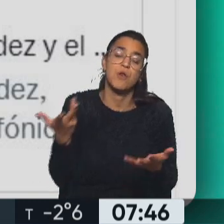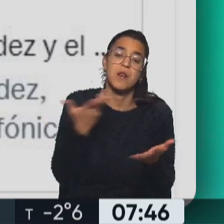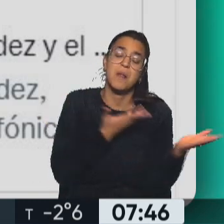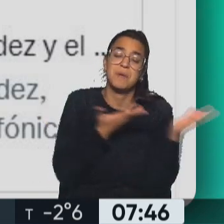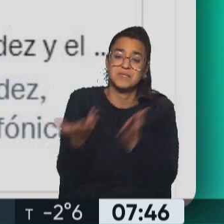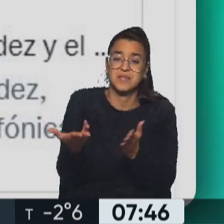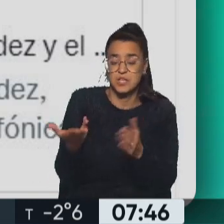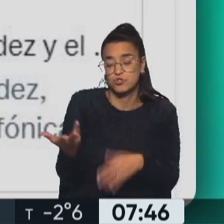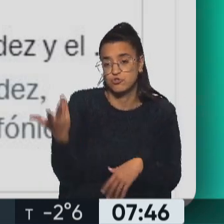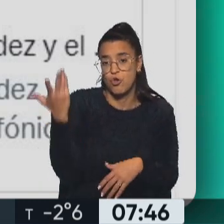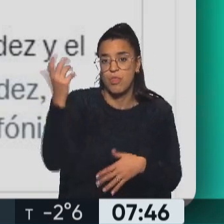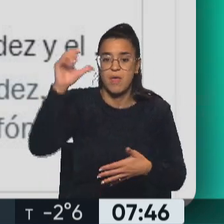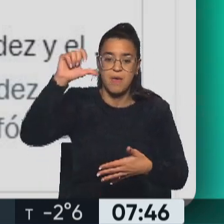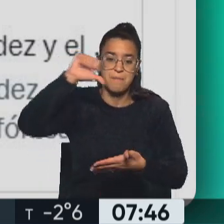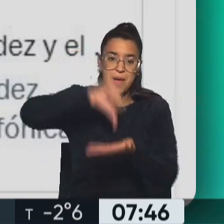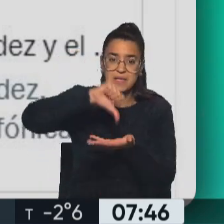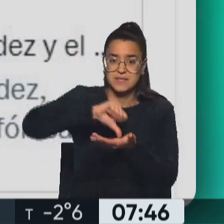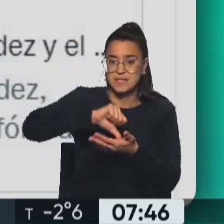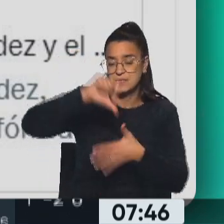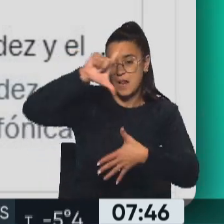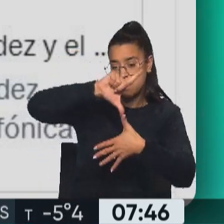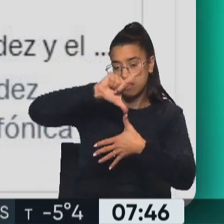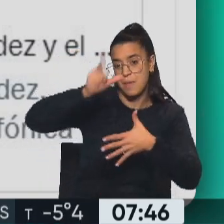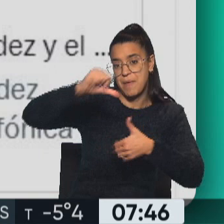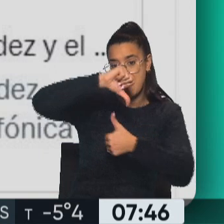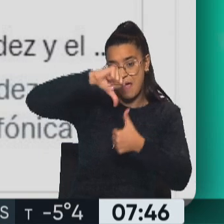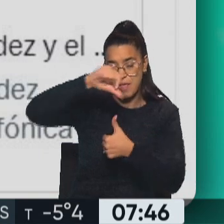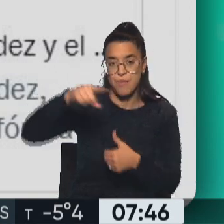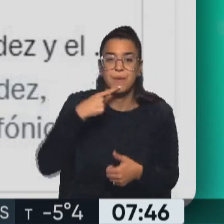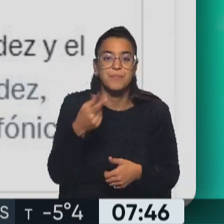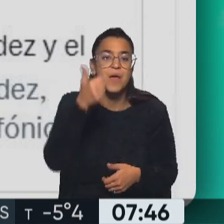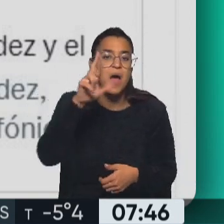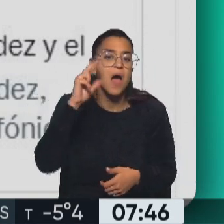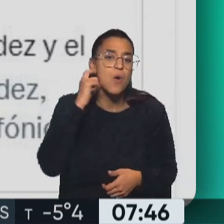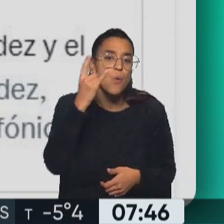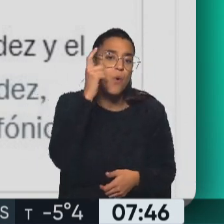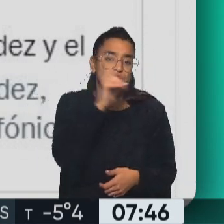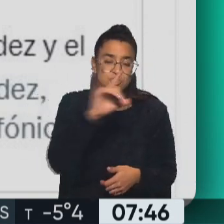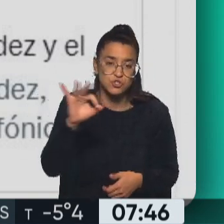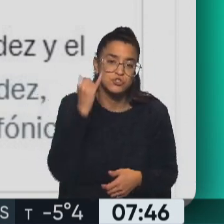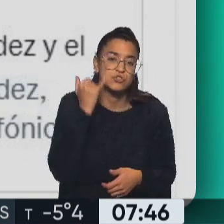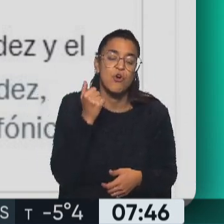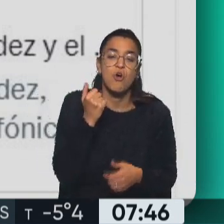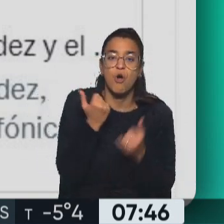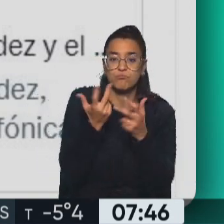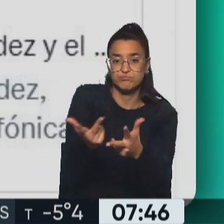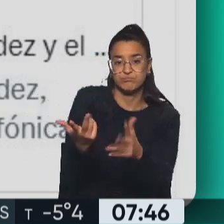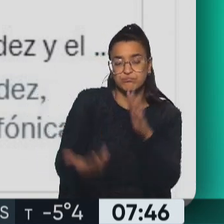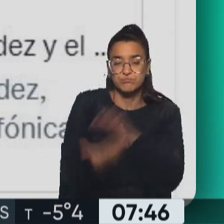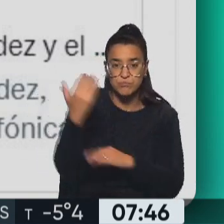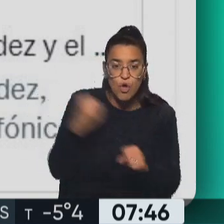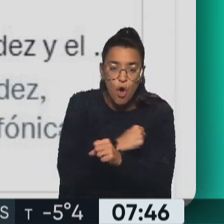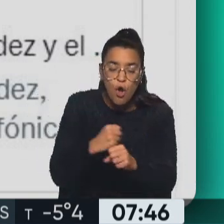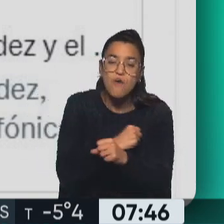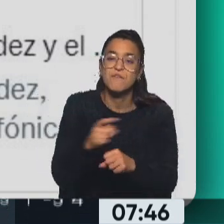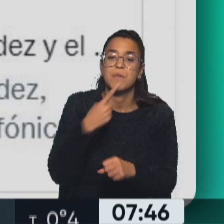del Caribe. Jorge Argüello en Twitter confirmando la reunión del presidente Alberto Fernández con